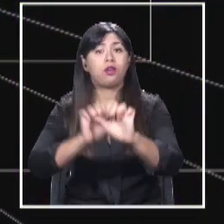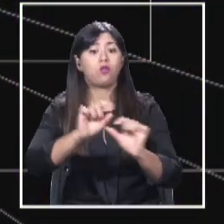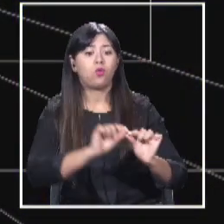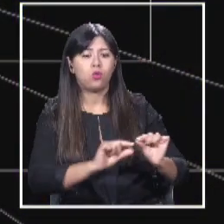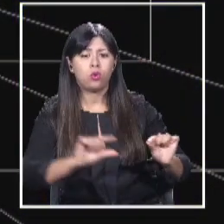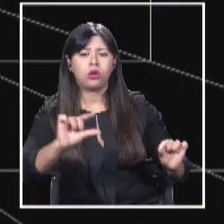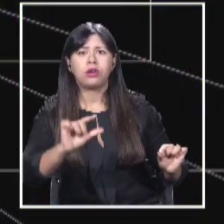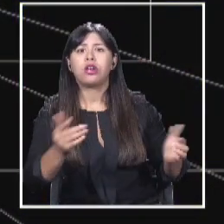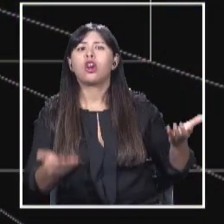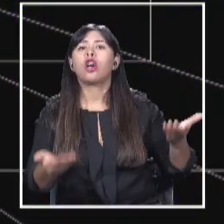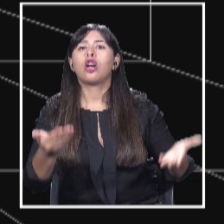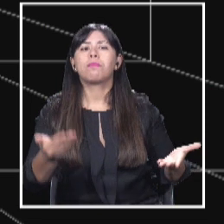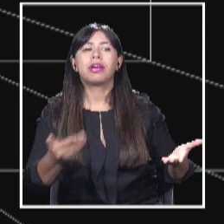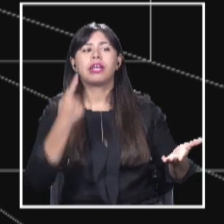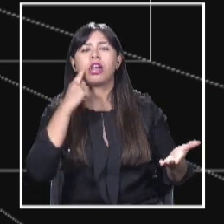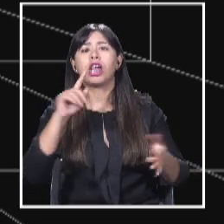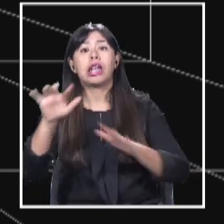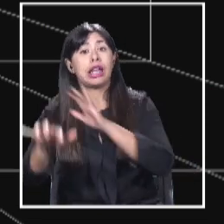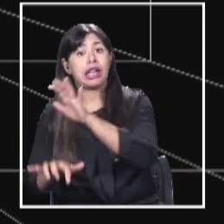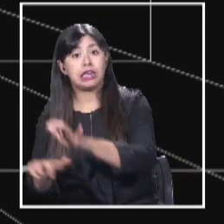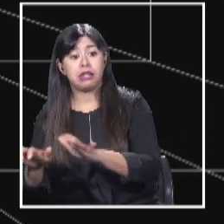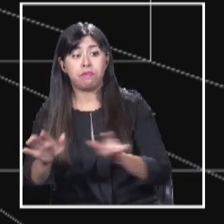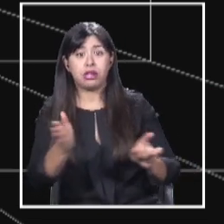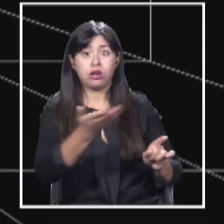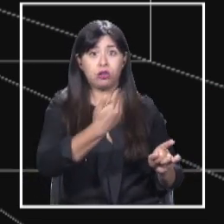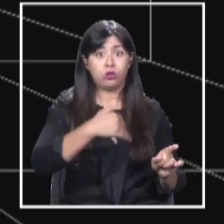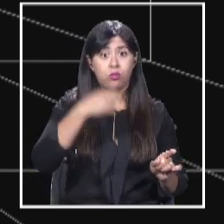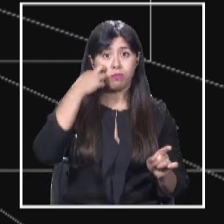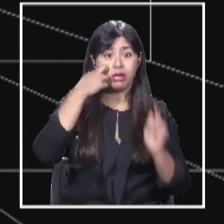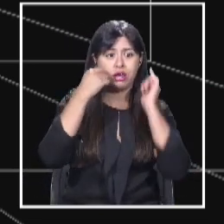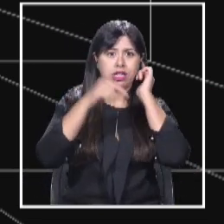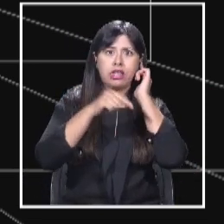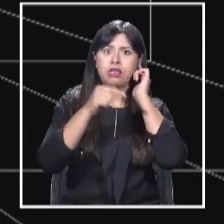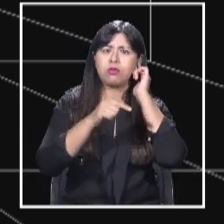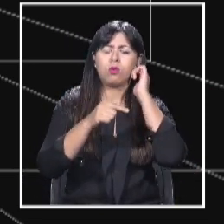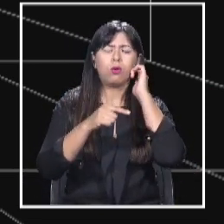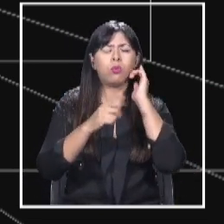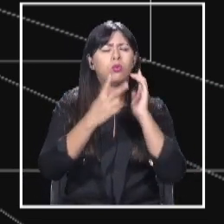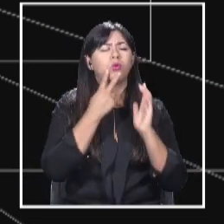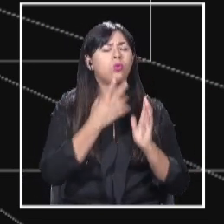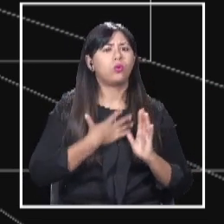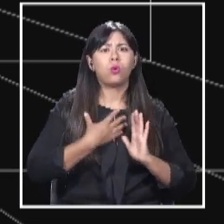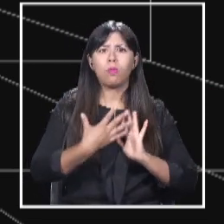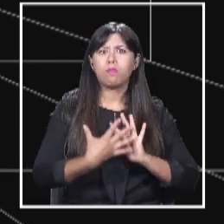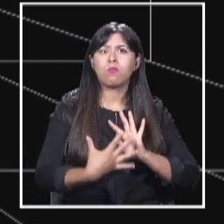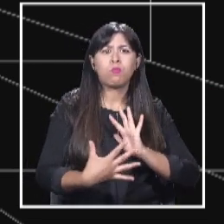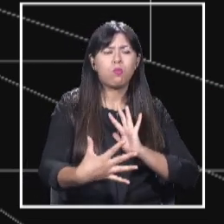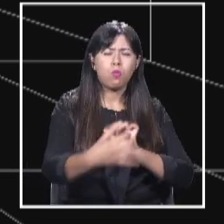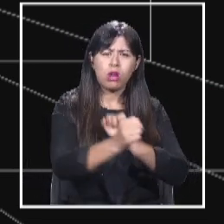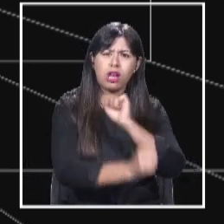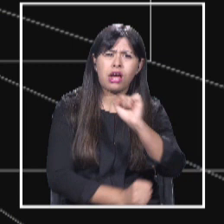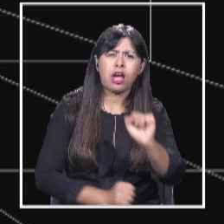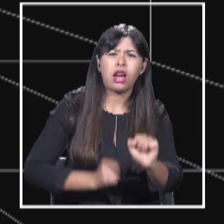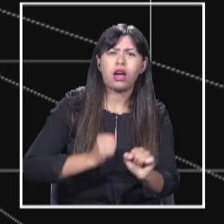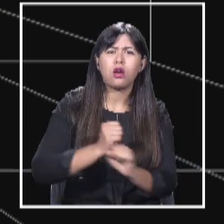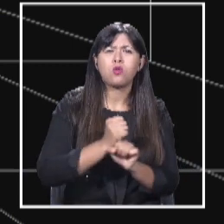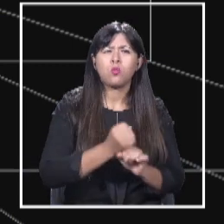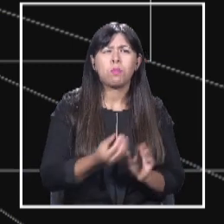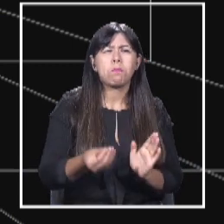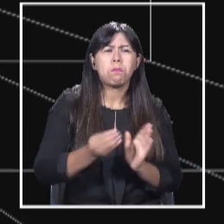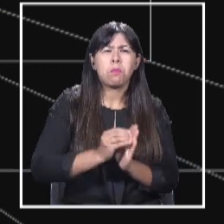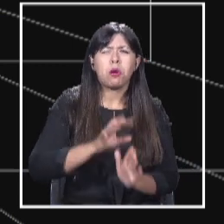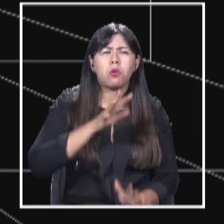animales, lo que vemos es que nuestra especie es una especie muy longeva. Vivimos muchos más años que cualquier